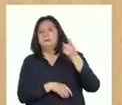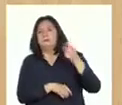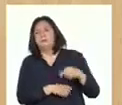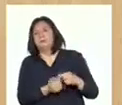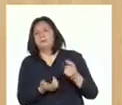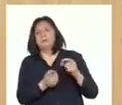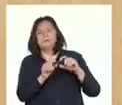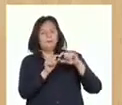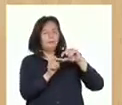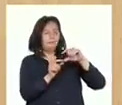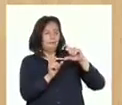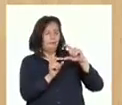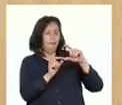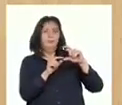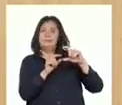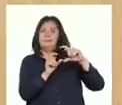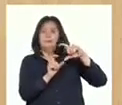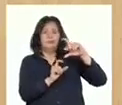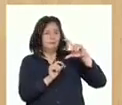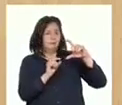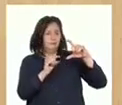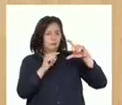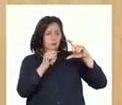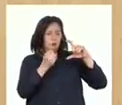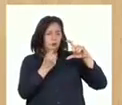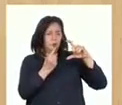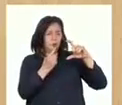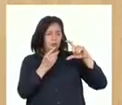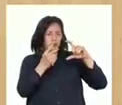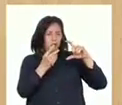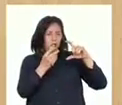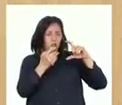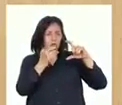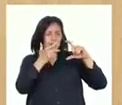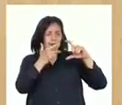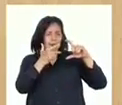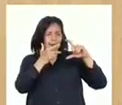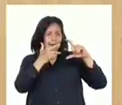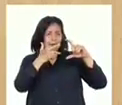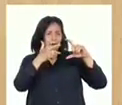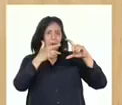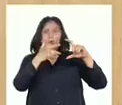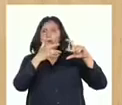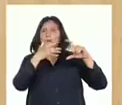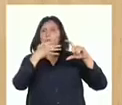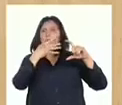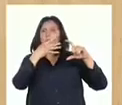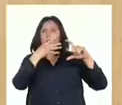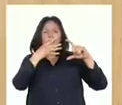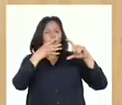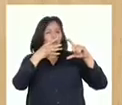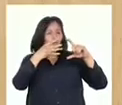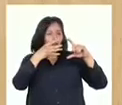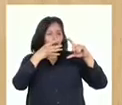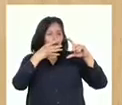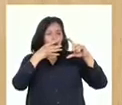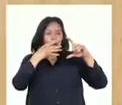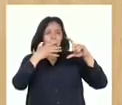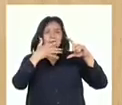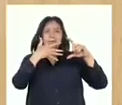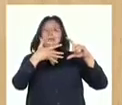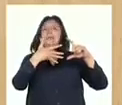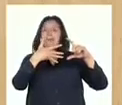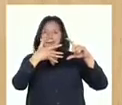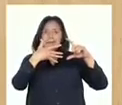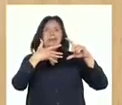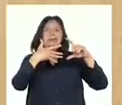centímetro, 2 centímetros, 3 centímetros, 4 centímetros